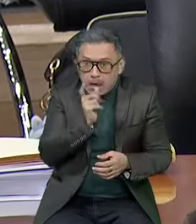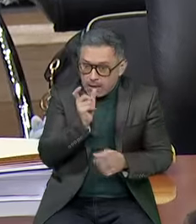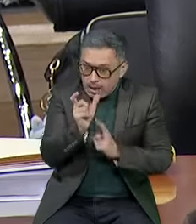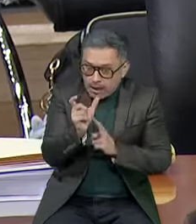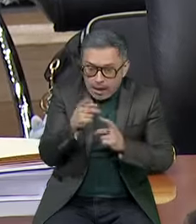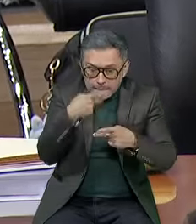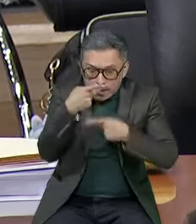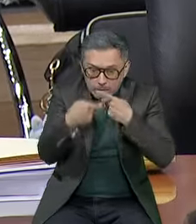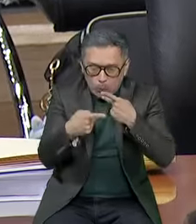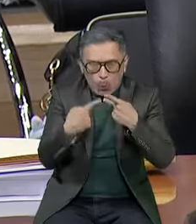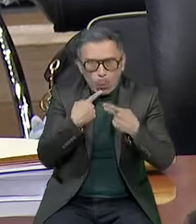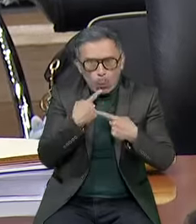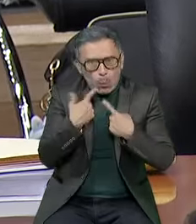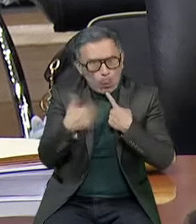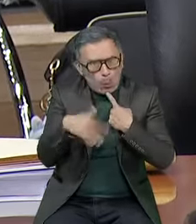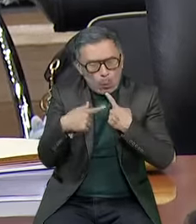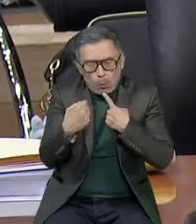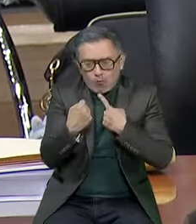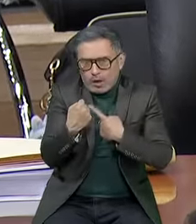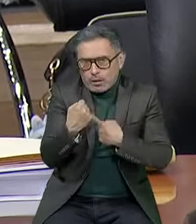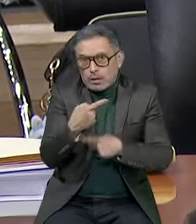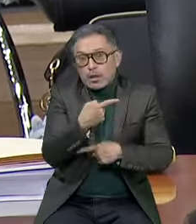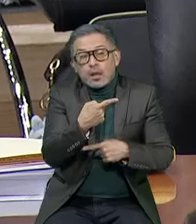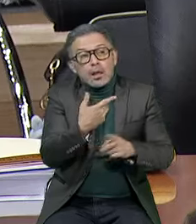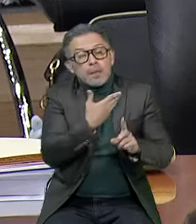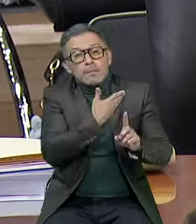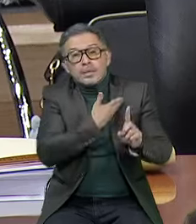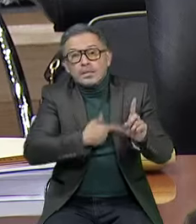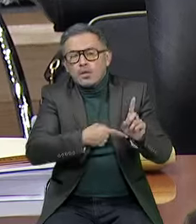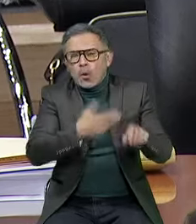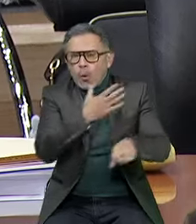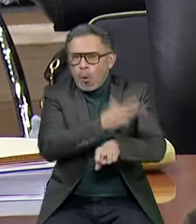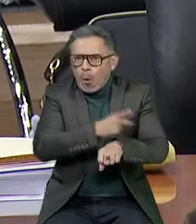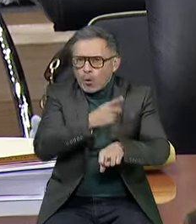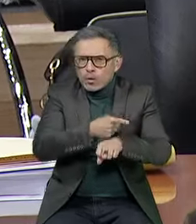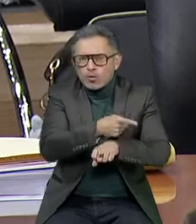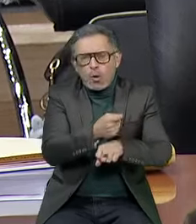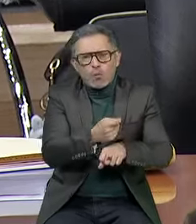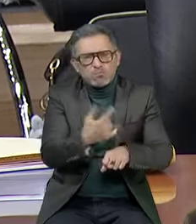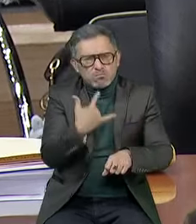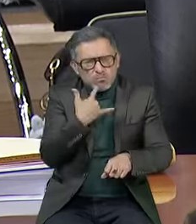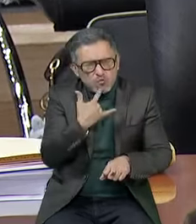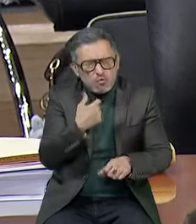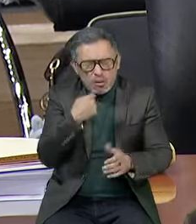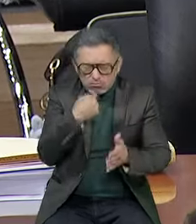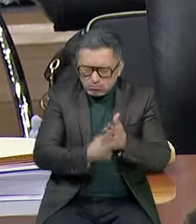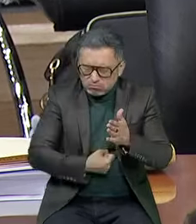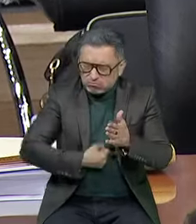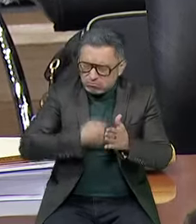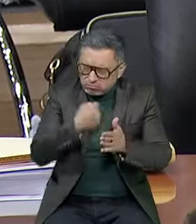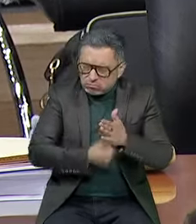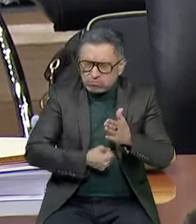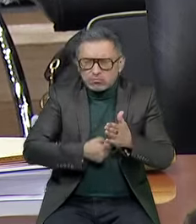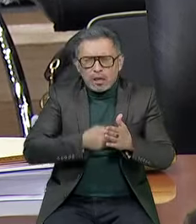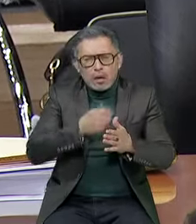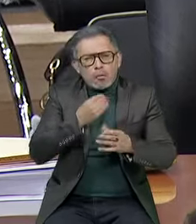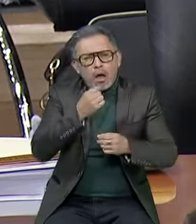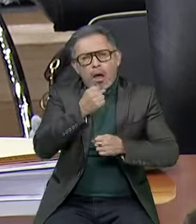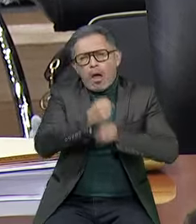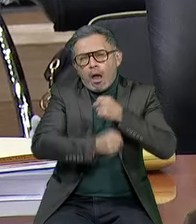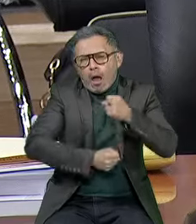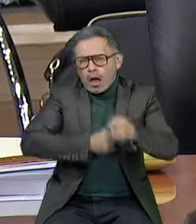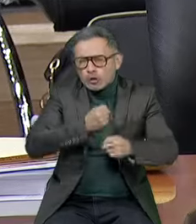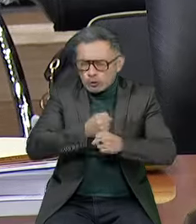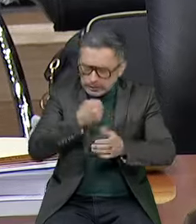sobre todo cuando viene de un hombre honesto, comprometido, consecuente, batallador, que por décadas ha empujado la transformación de este